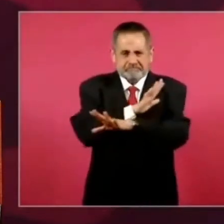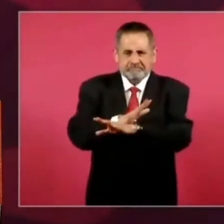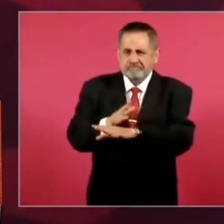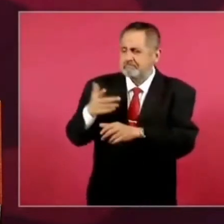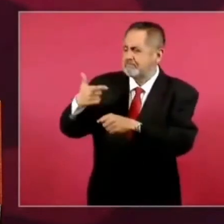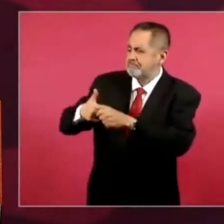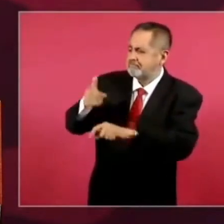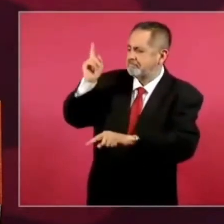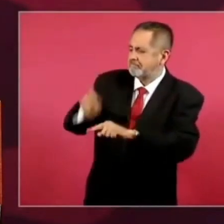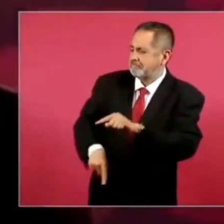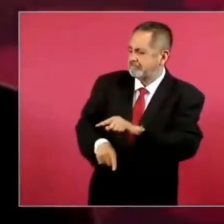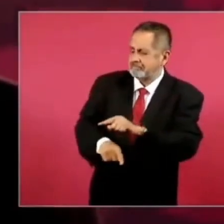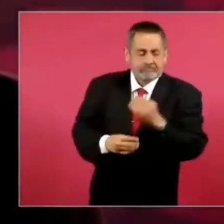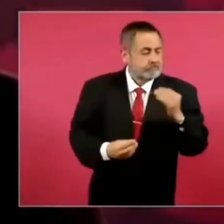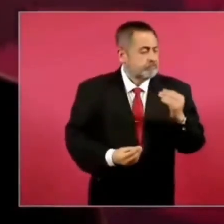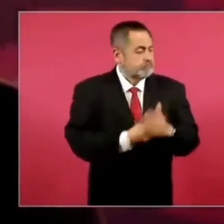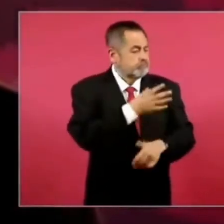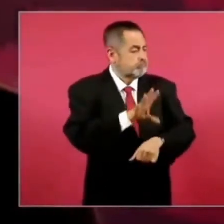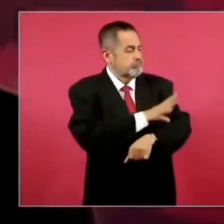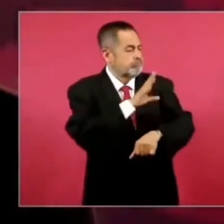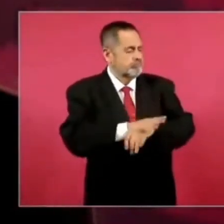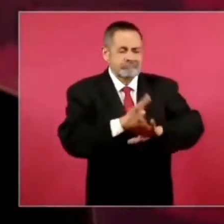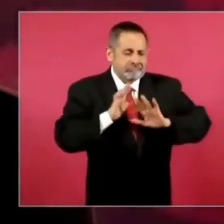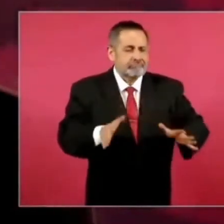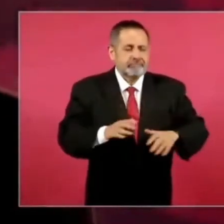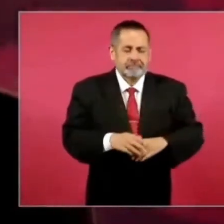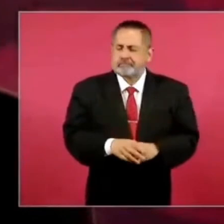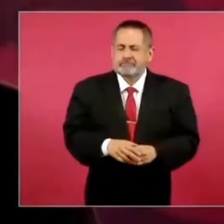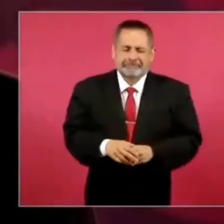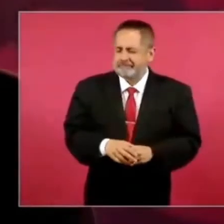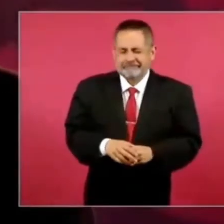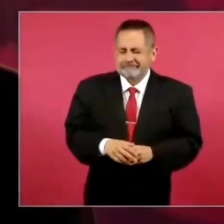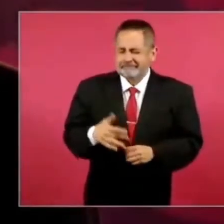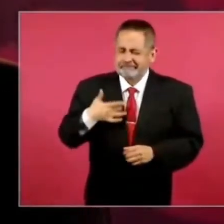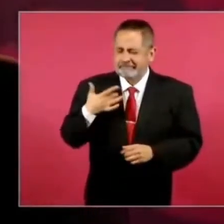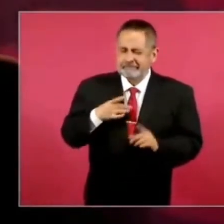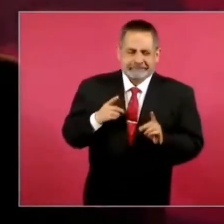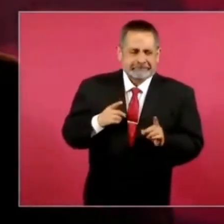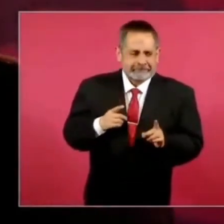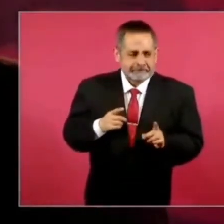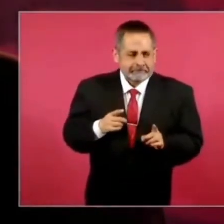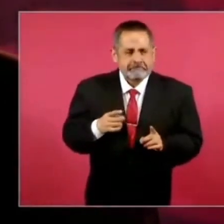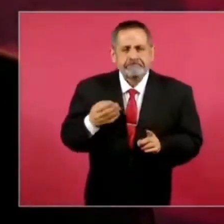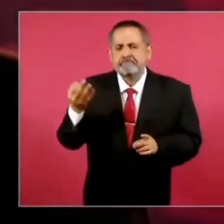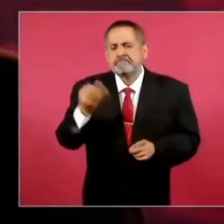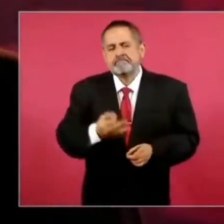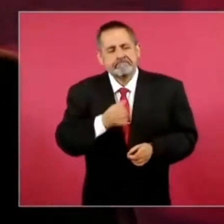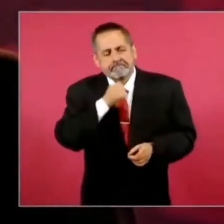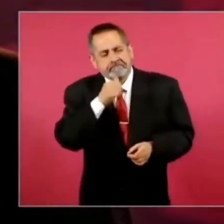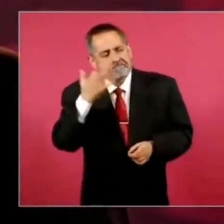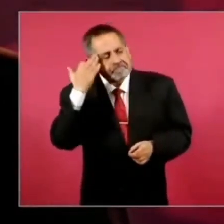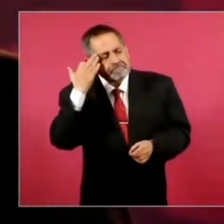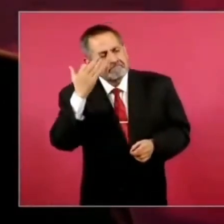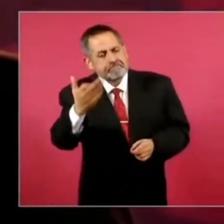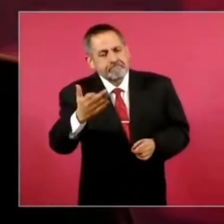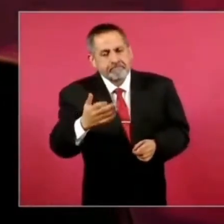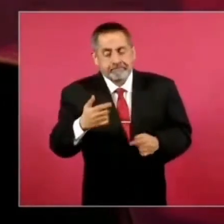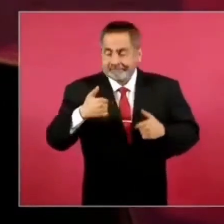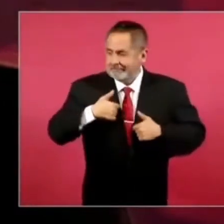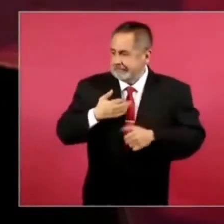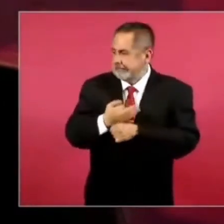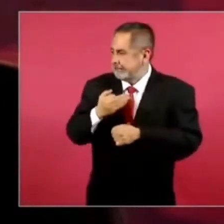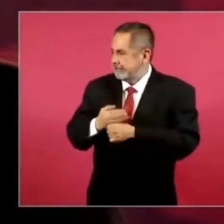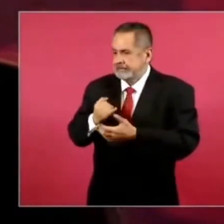utilizar la gasolina, como se demostró. Pero de todas maneras, pues era tomar una